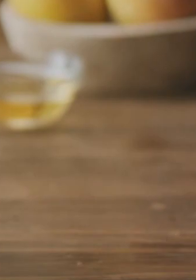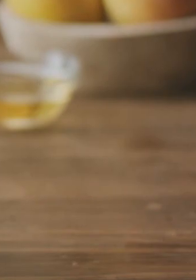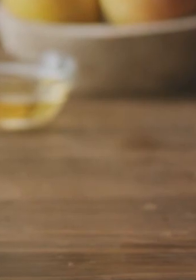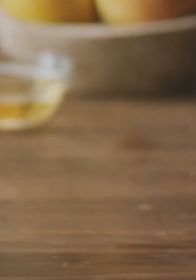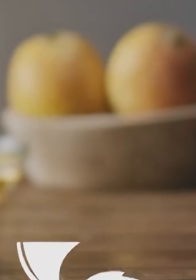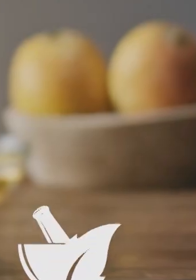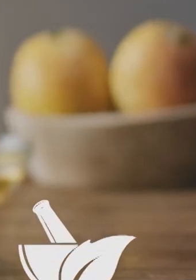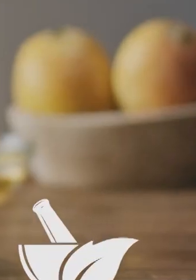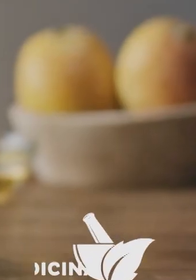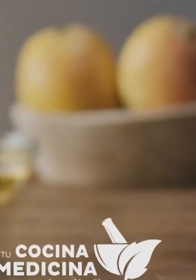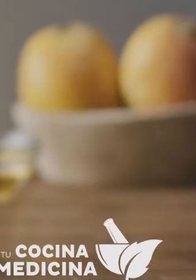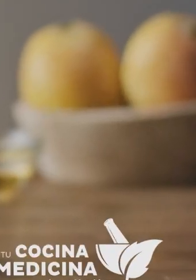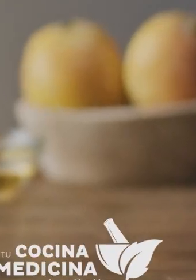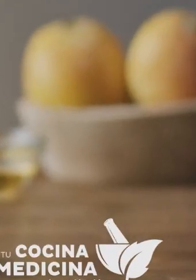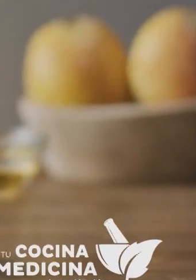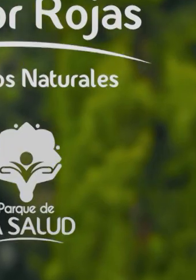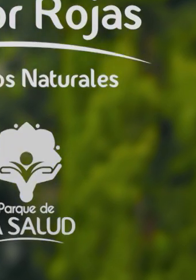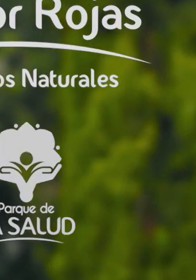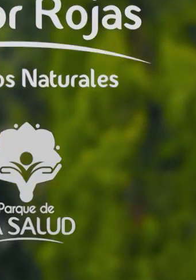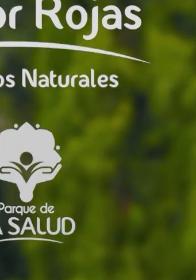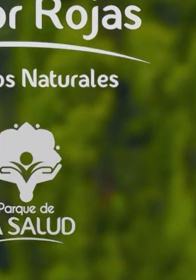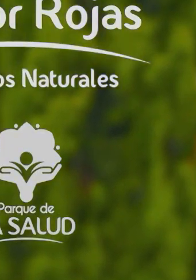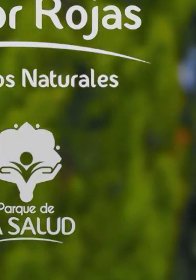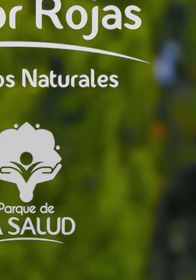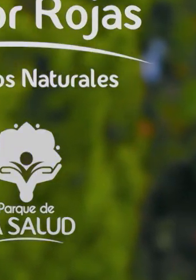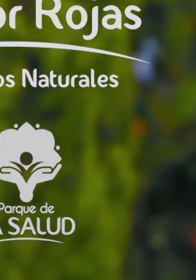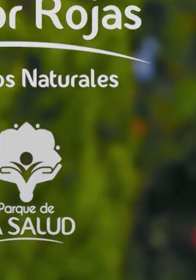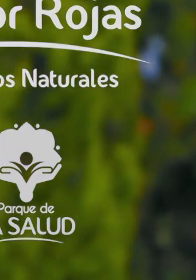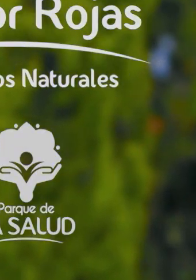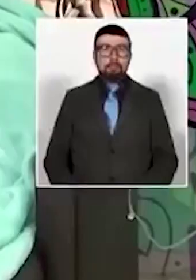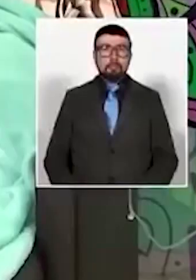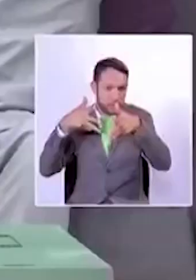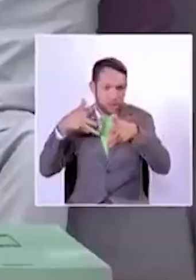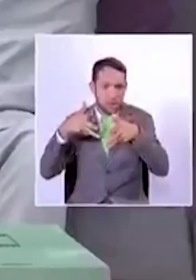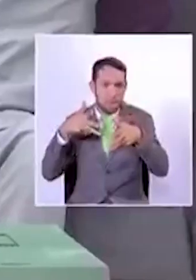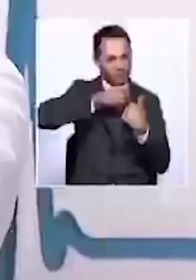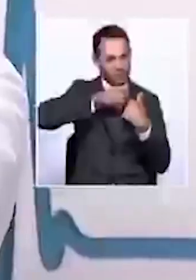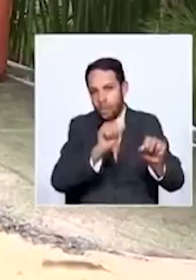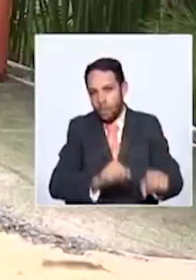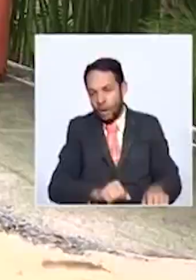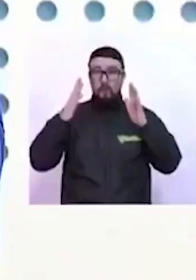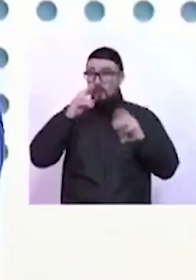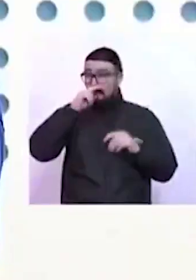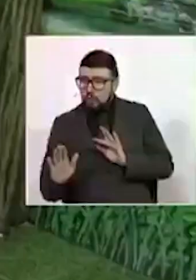Jarabe natural que estimula la salud pulmonar, la alternativa más saludable.